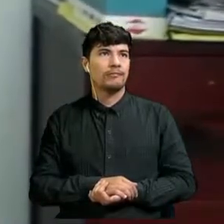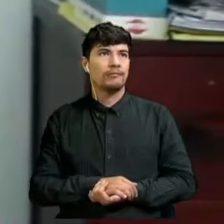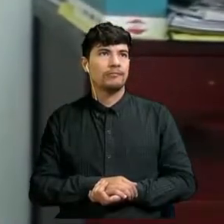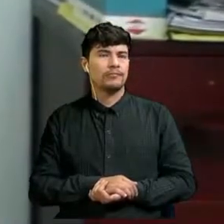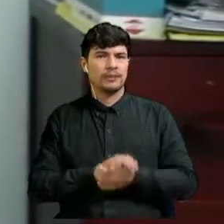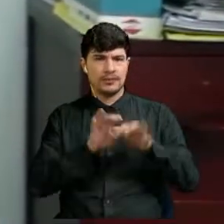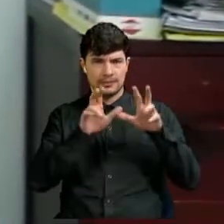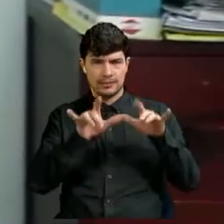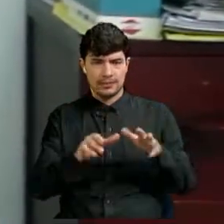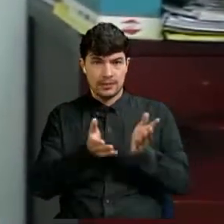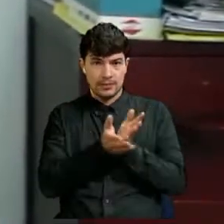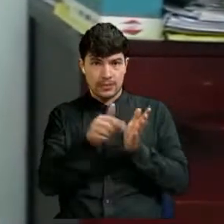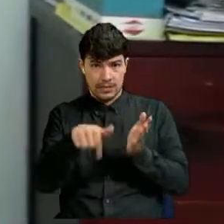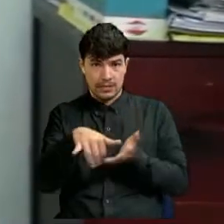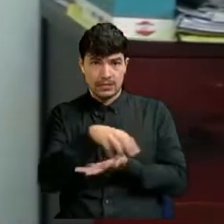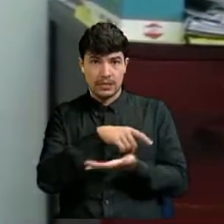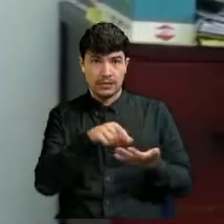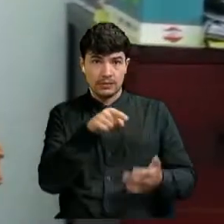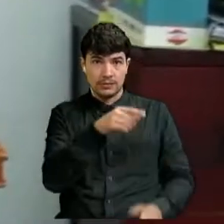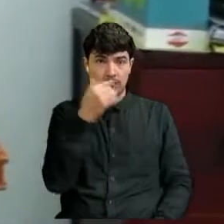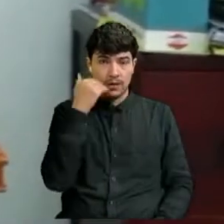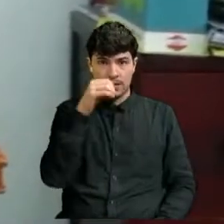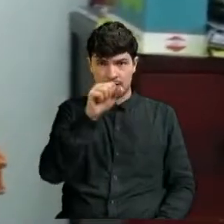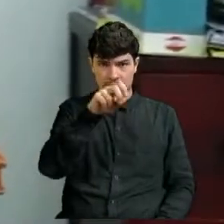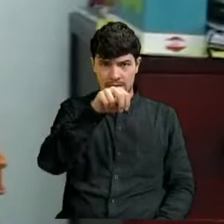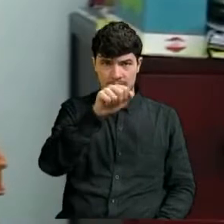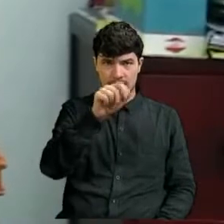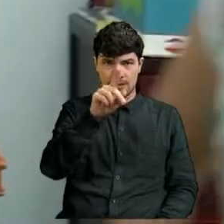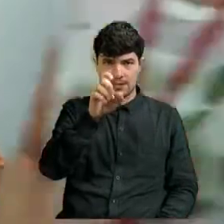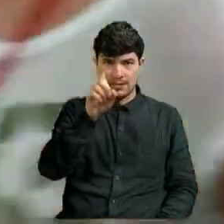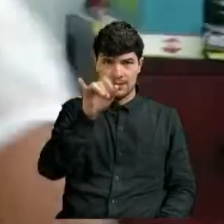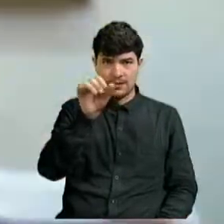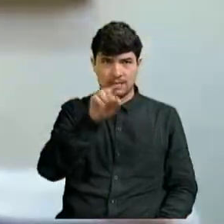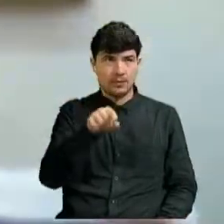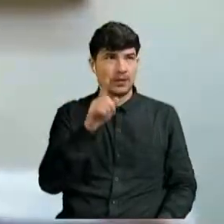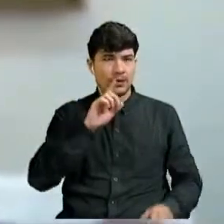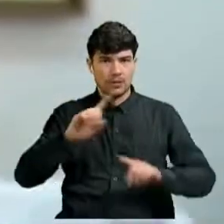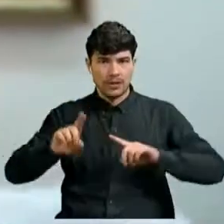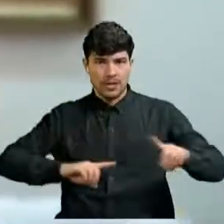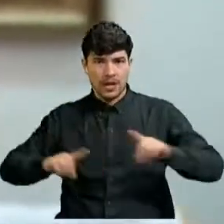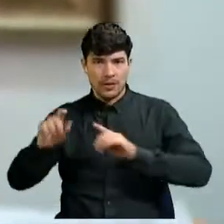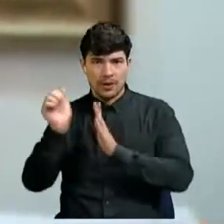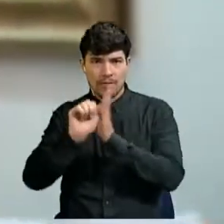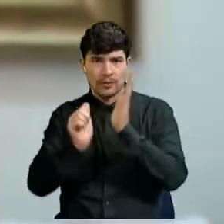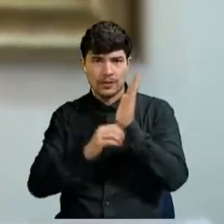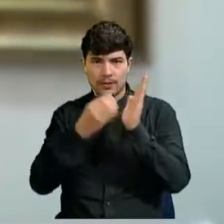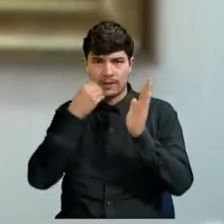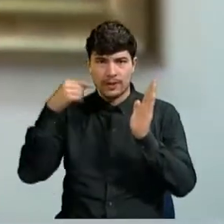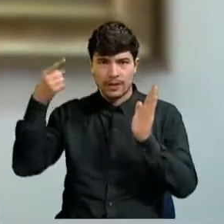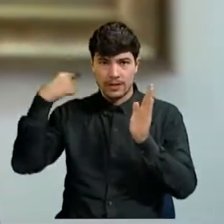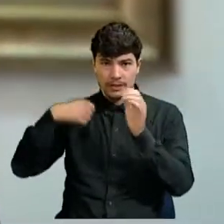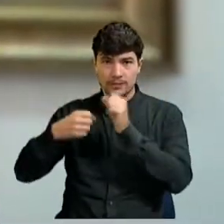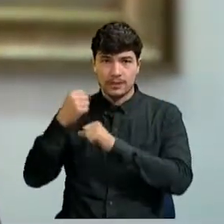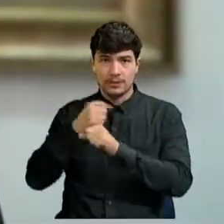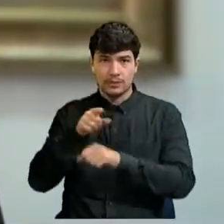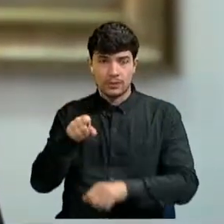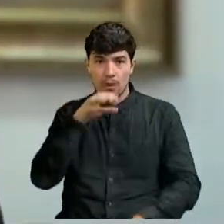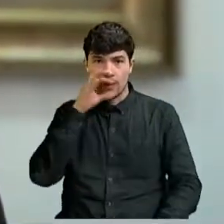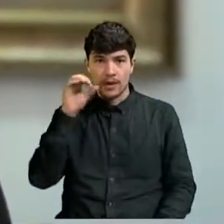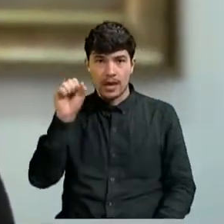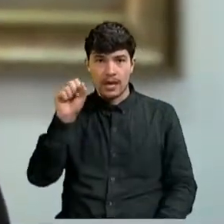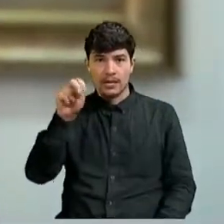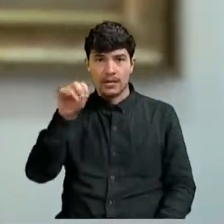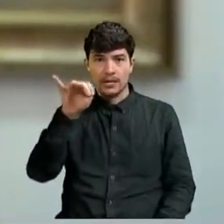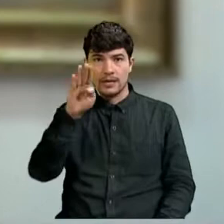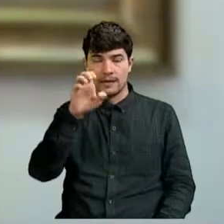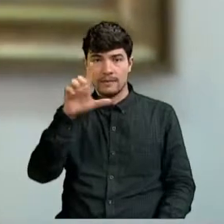La secretaria de Educación de Santander, Ana de Dios Tarazona, el coordinador del PAE en el departamento en el 2016, Aníbal González, y la